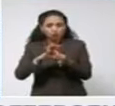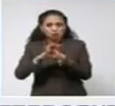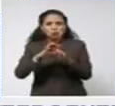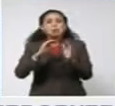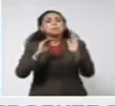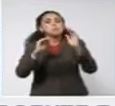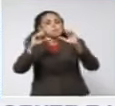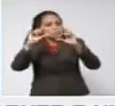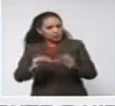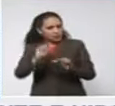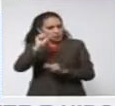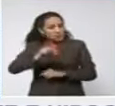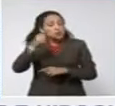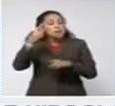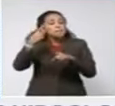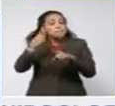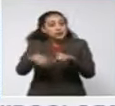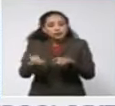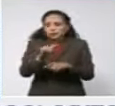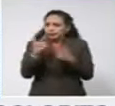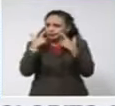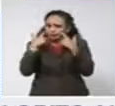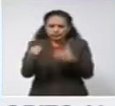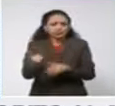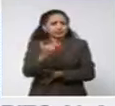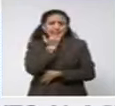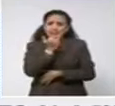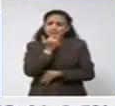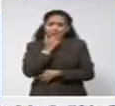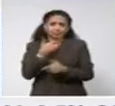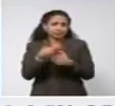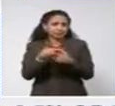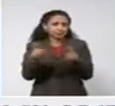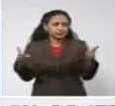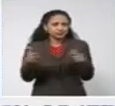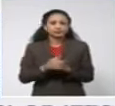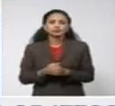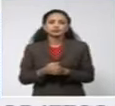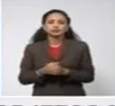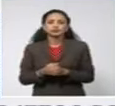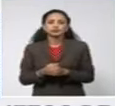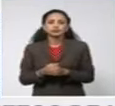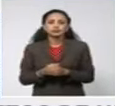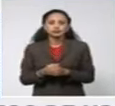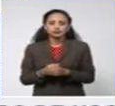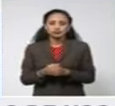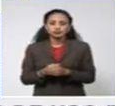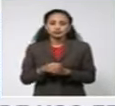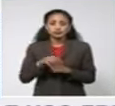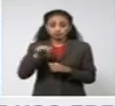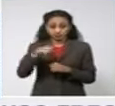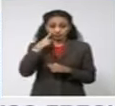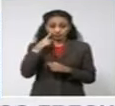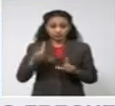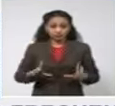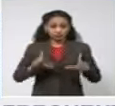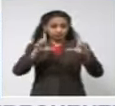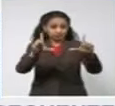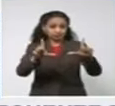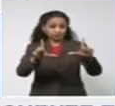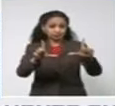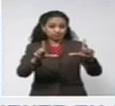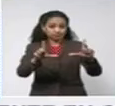pero realmente es importante la afectación. Si quieres pon la otra. Aquí los casos diarios de